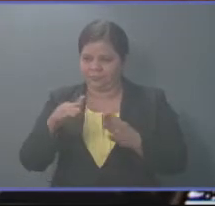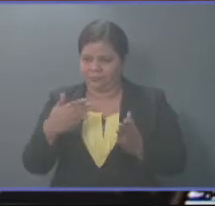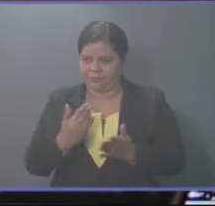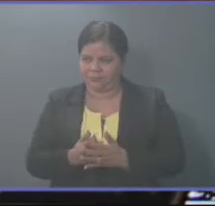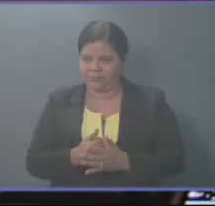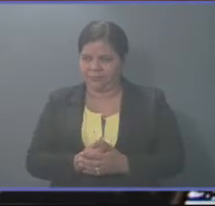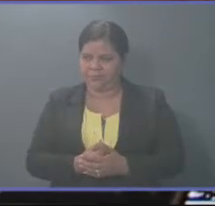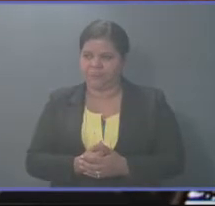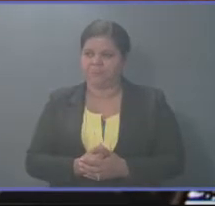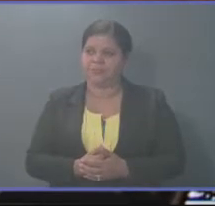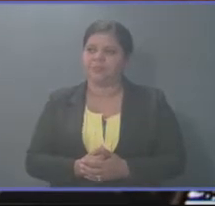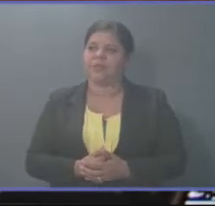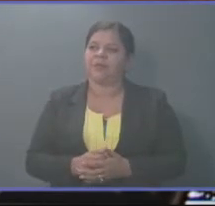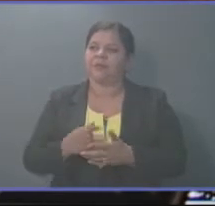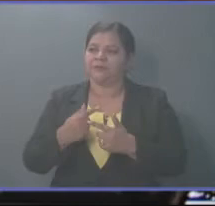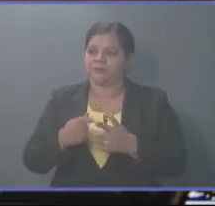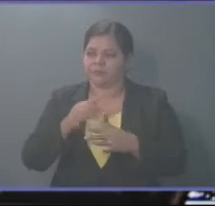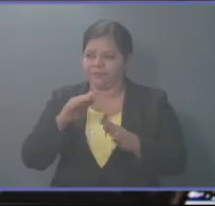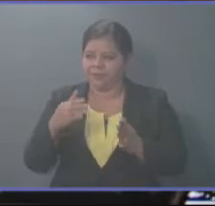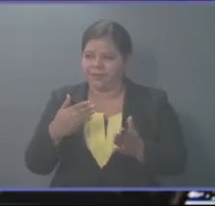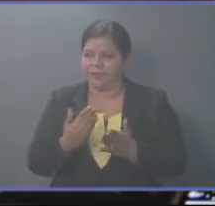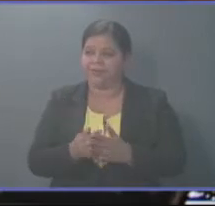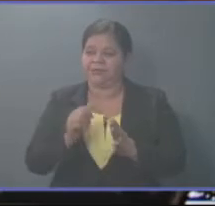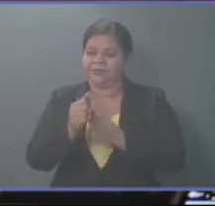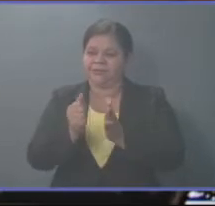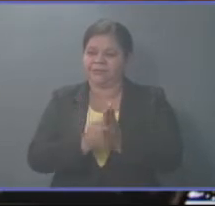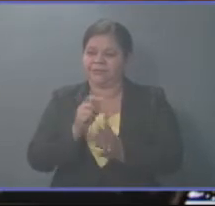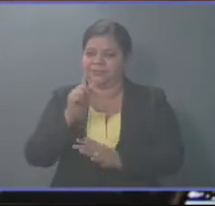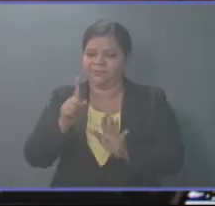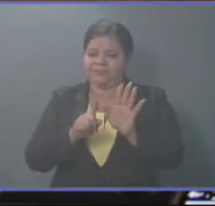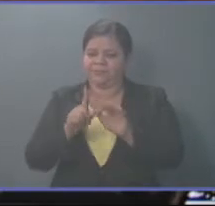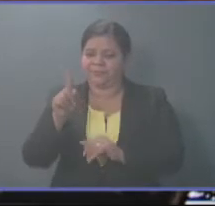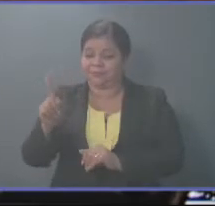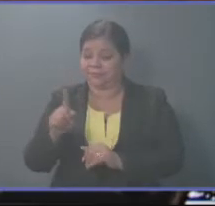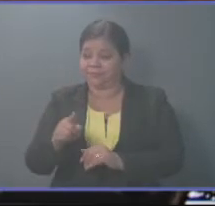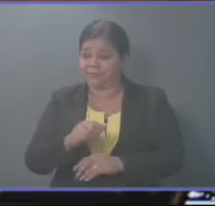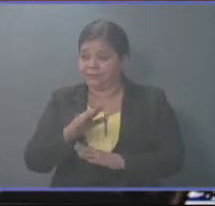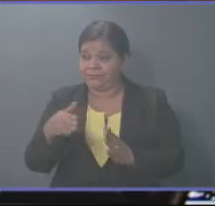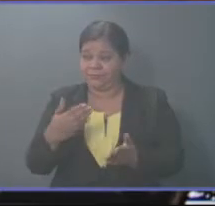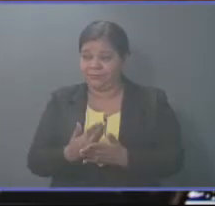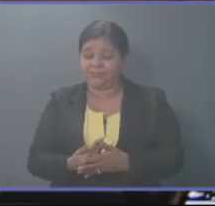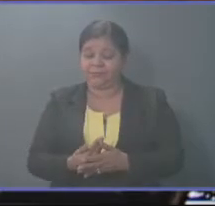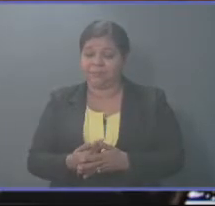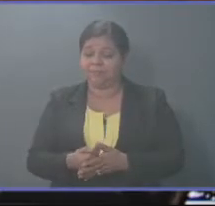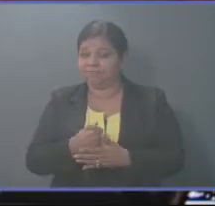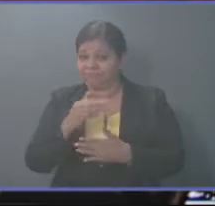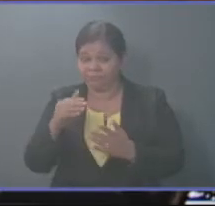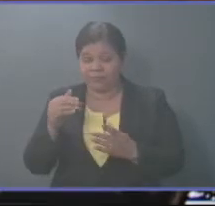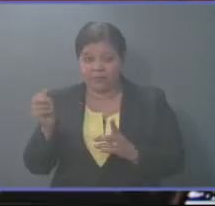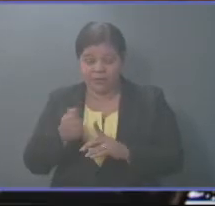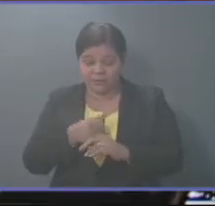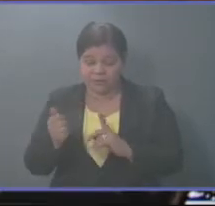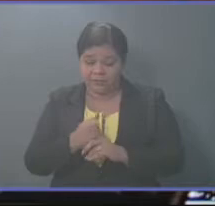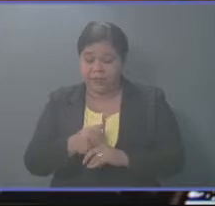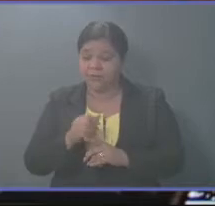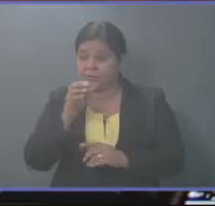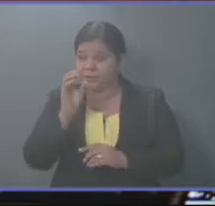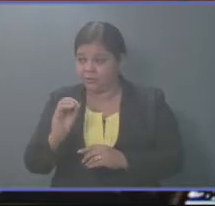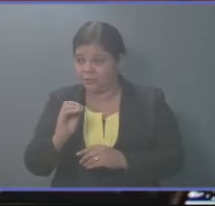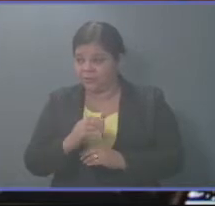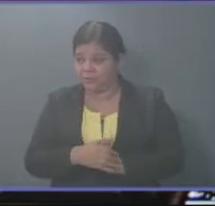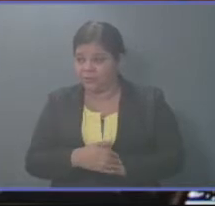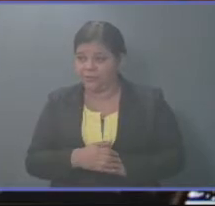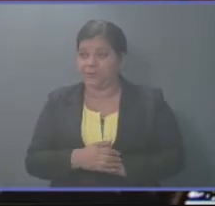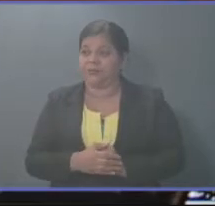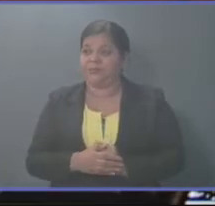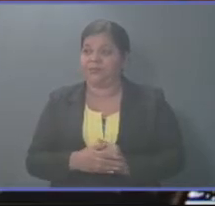incapaz. Artículo 161. La agresión sexual realizada con o sin violencia que no consistiera en acceso